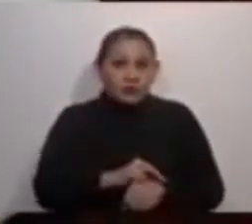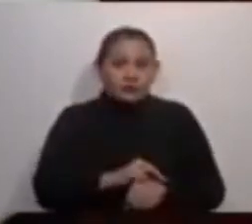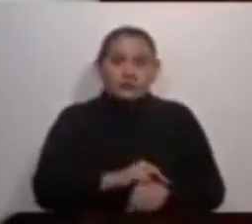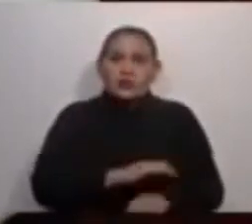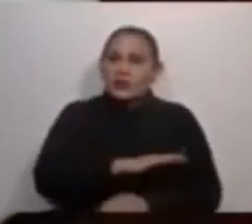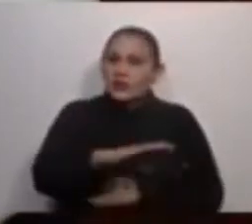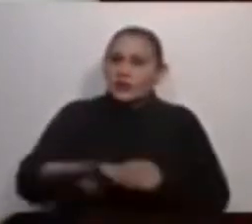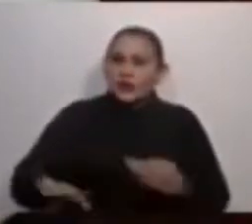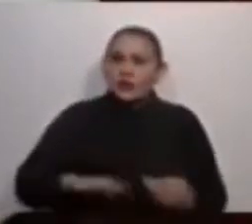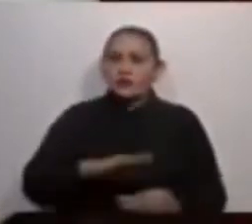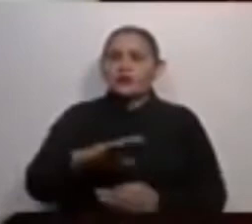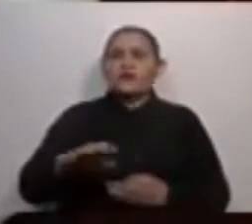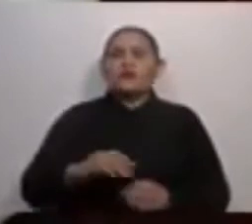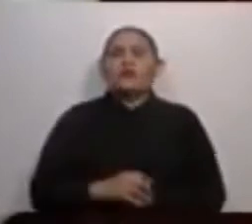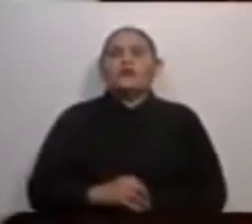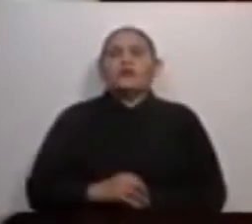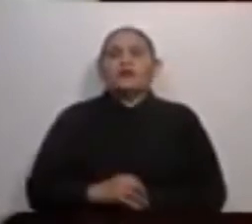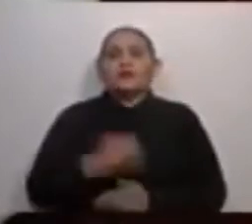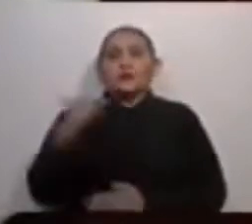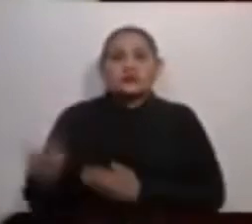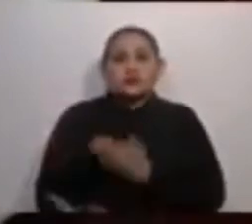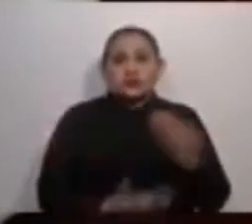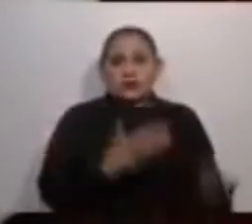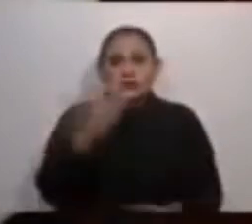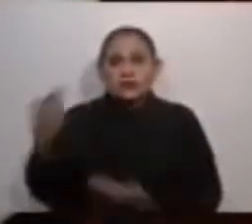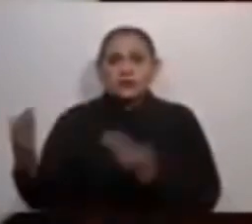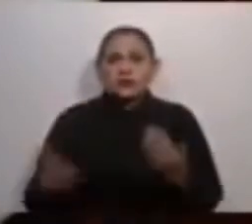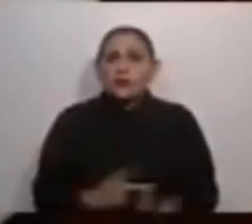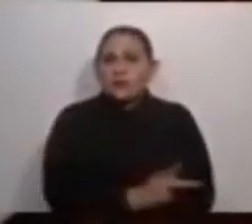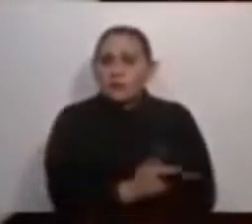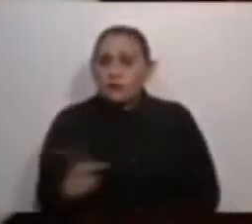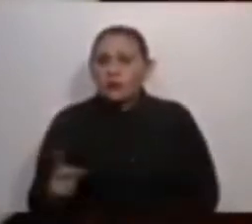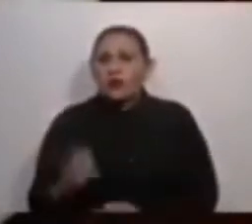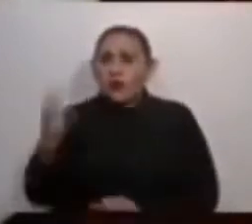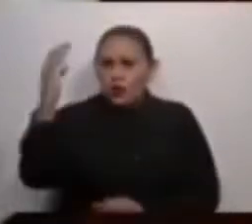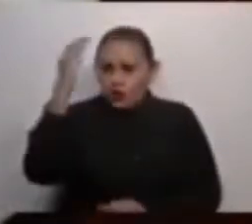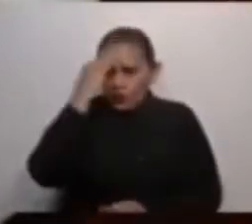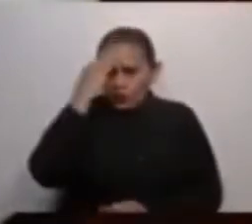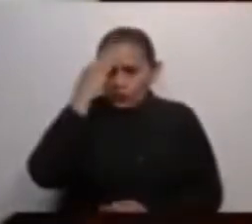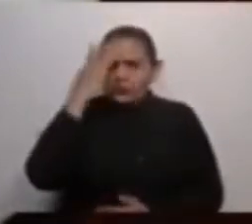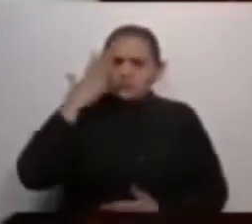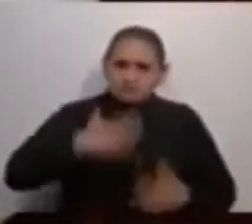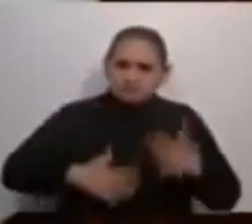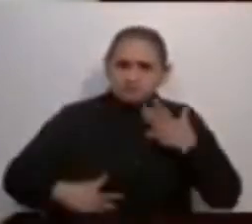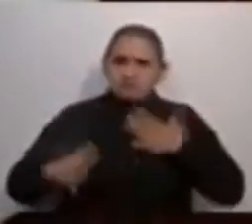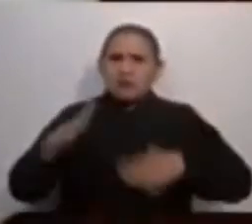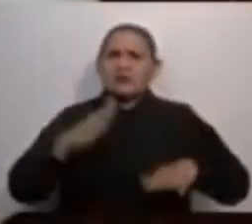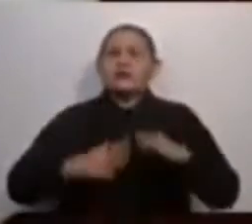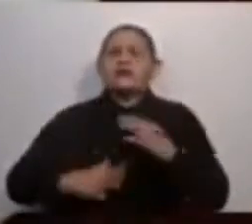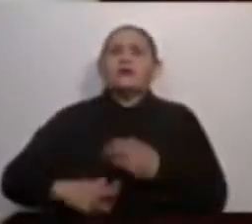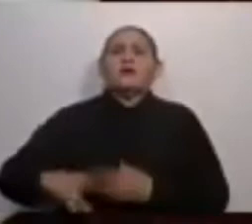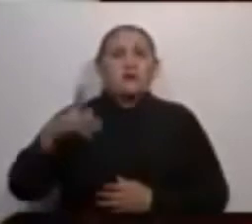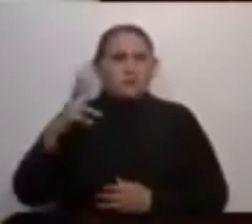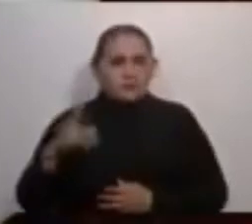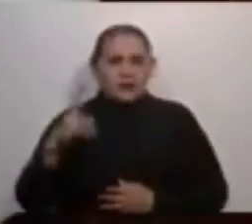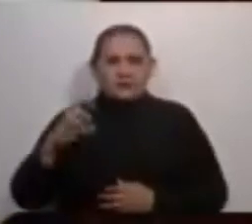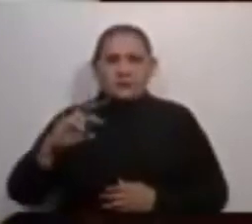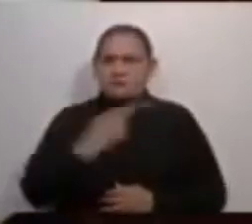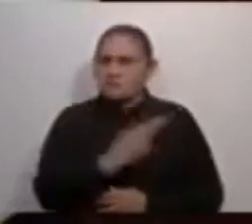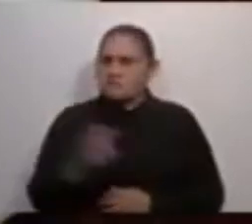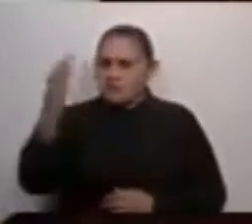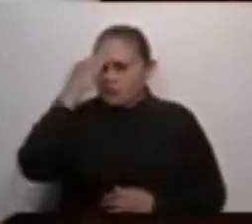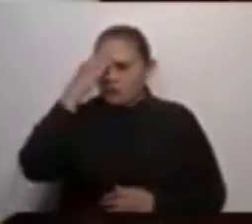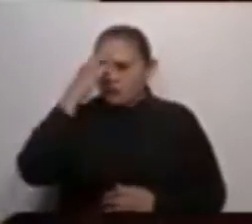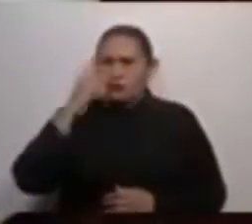el sector de obras y servicios públicos. Conozco muy bien su cansancio, pero también conozco y reconozco su